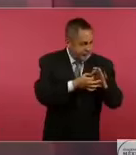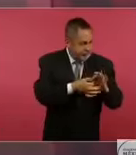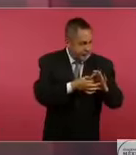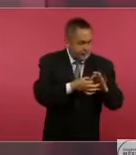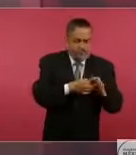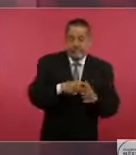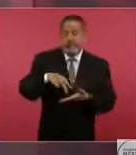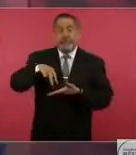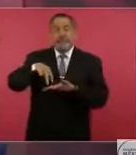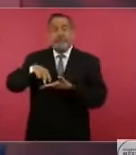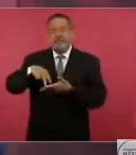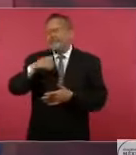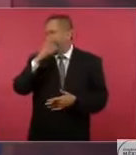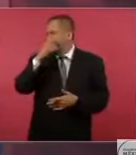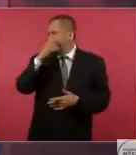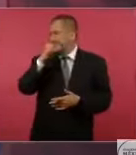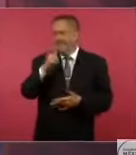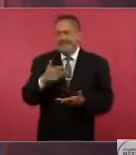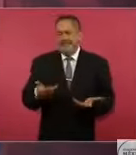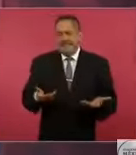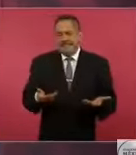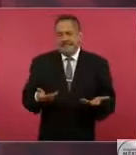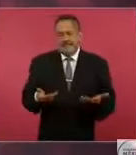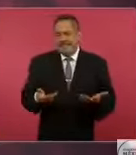Pues primero,